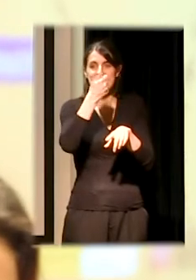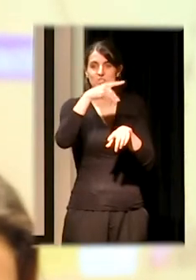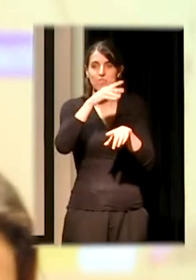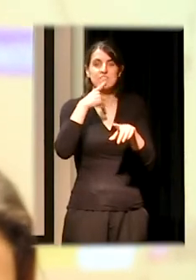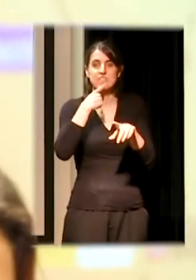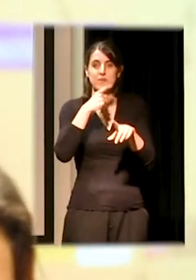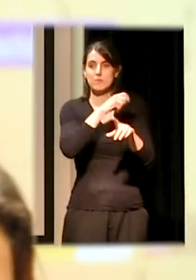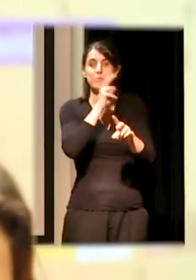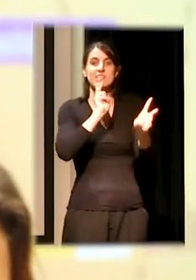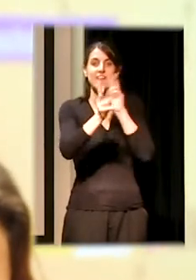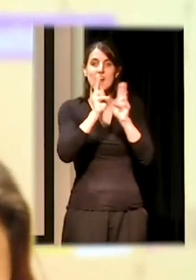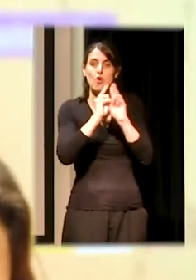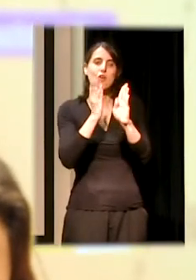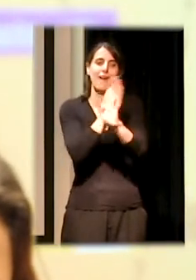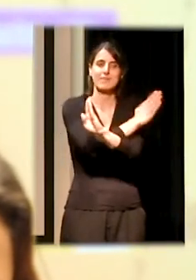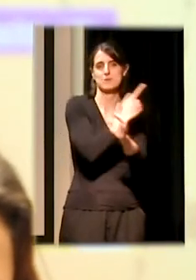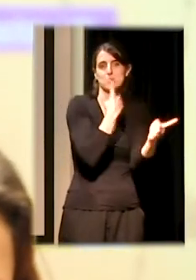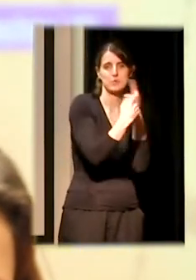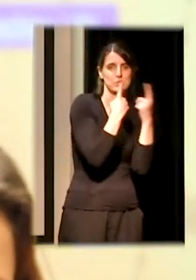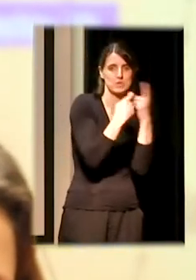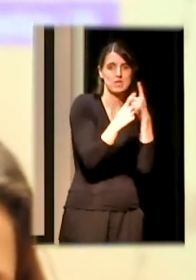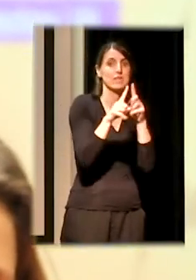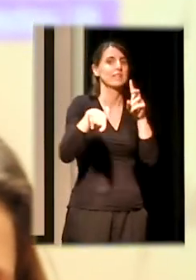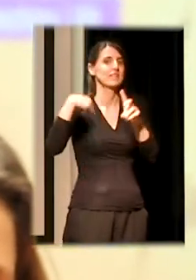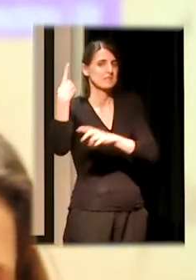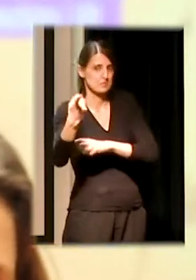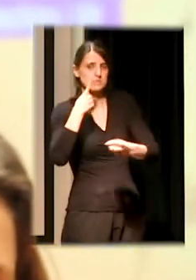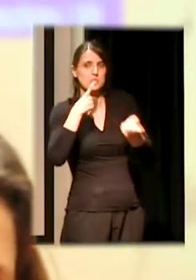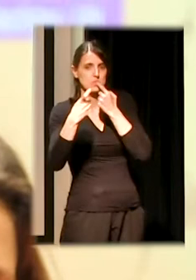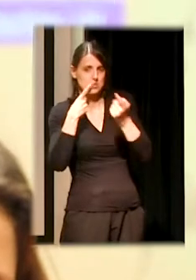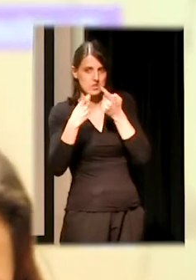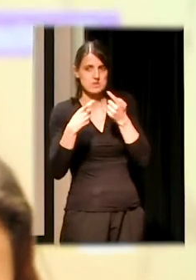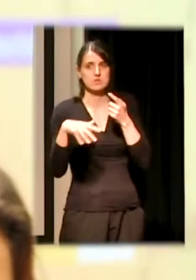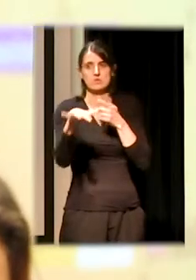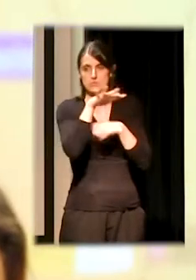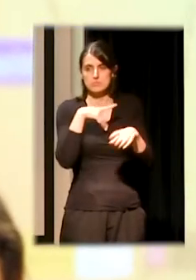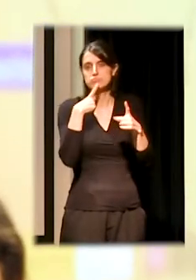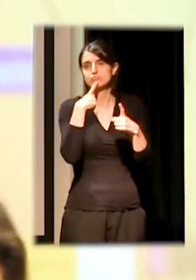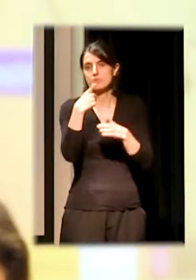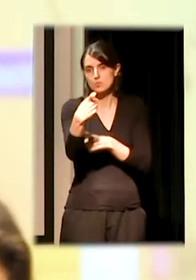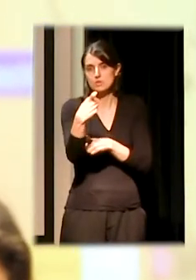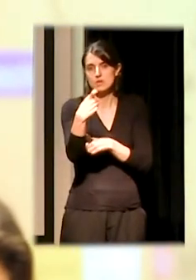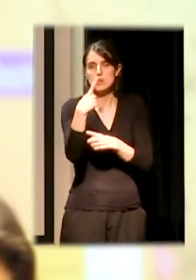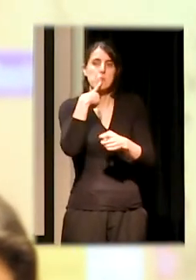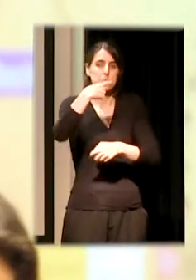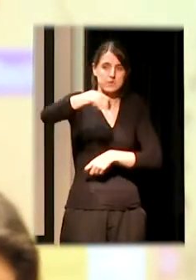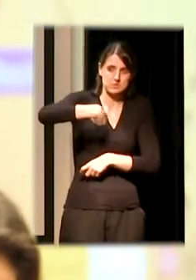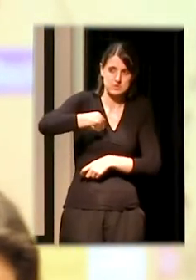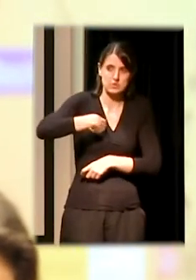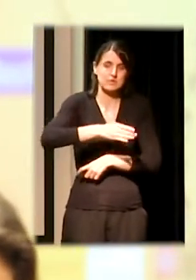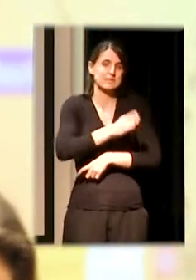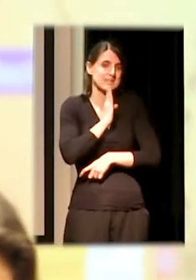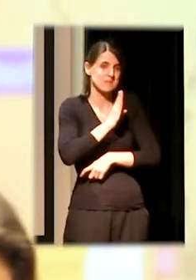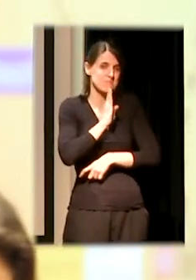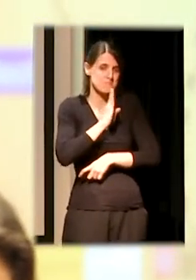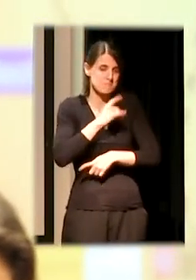y después preguntar, de alguna manera también este era espacio para preguntar y preguntarnos qué nos pasa y qué está